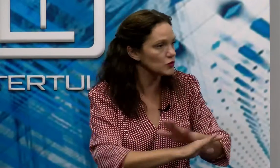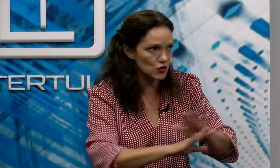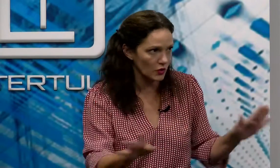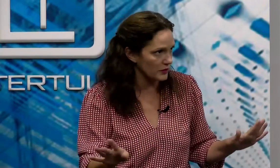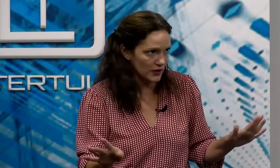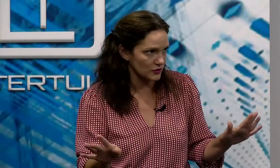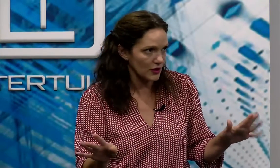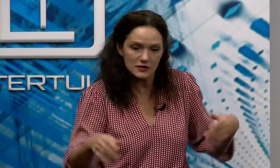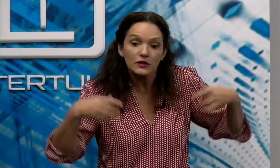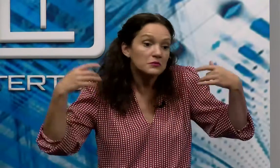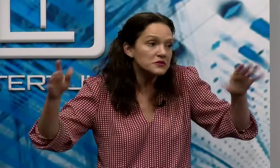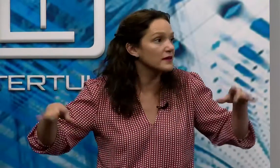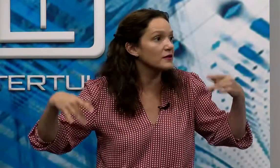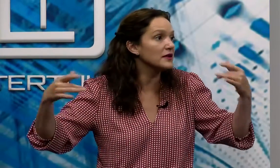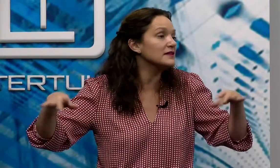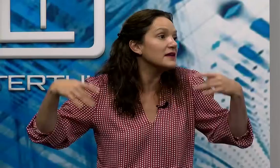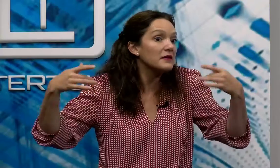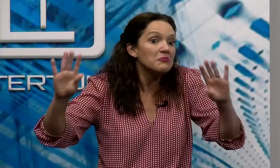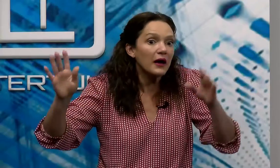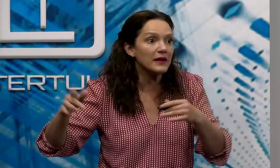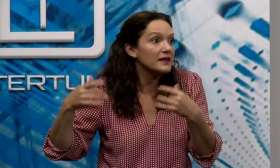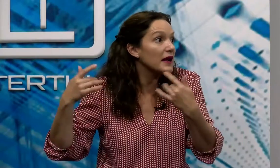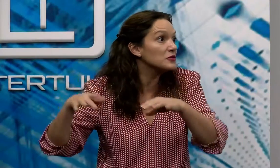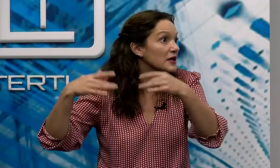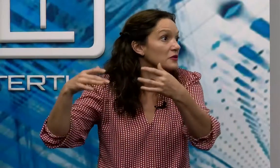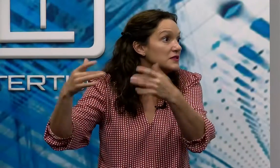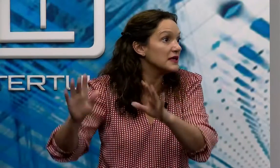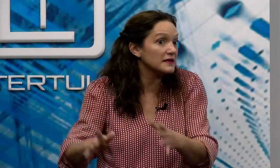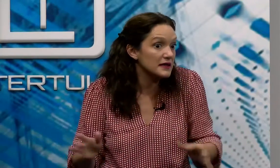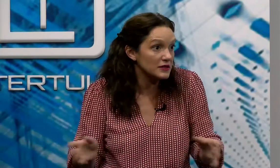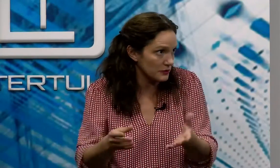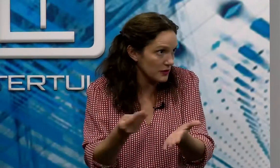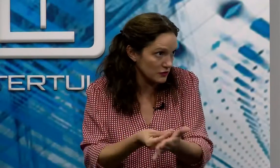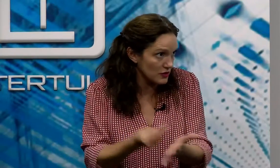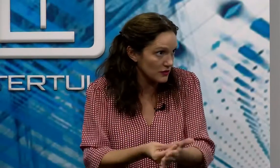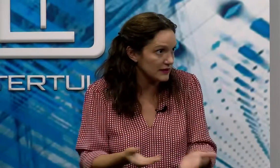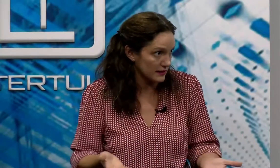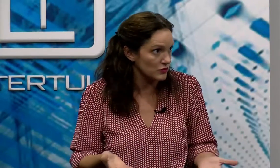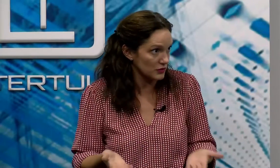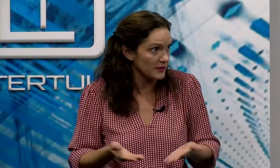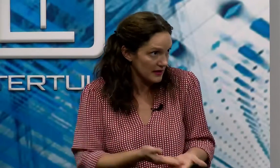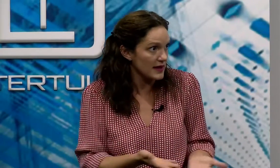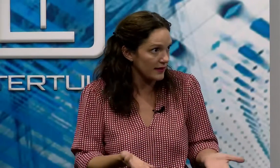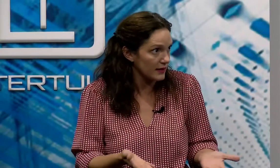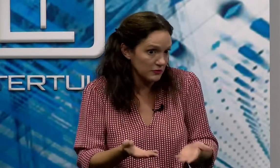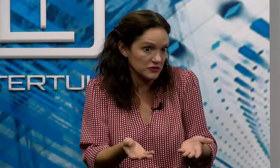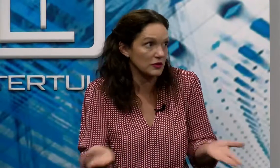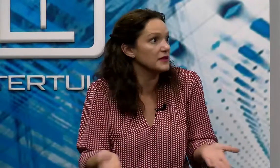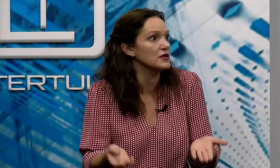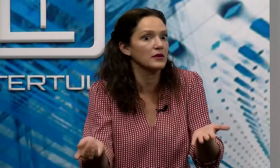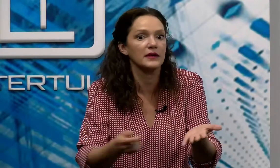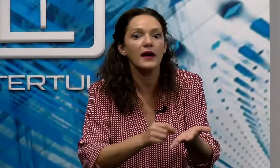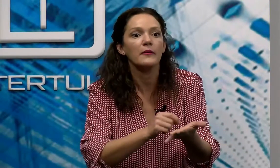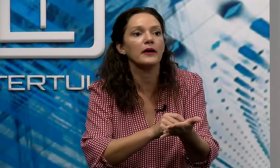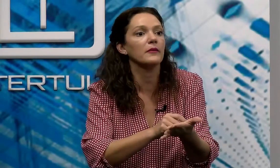dijo ni un solo proyecto, sino se dedicó a intentar hablar de las cosas que ellos dicen que están haciendo, pero que no se concretan absolutamente en nada, porque si no